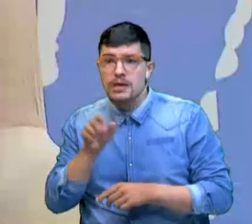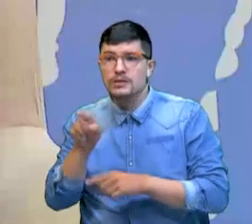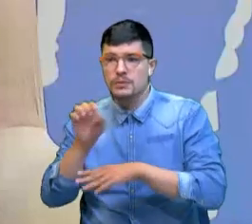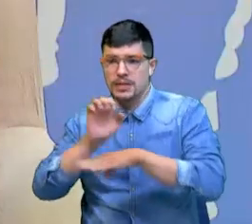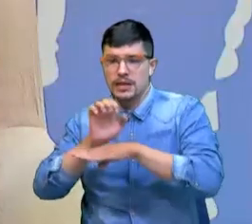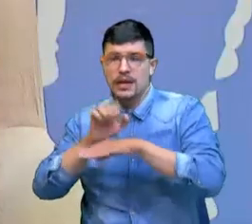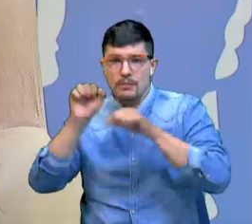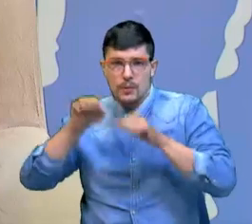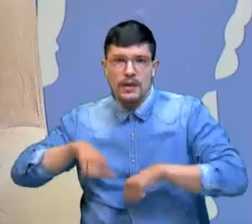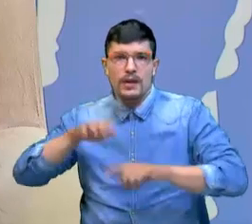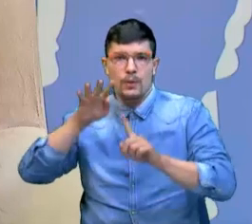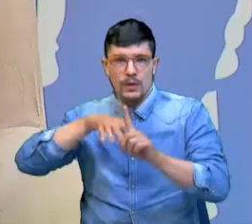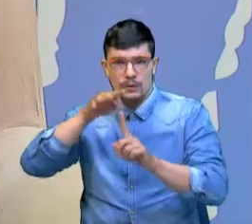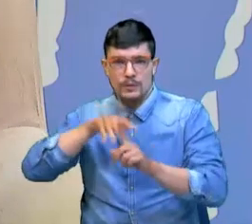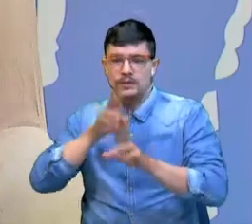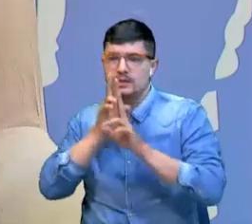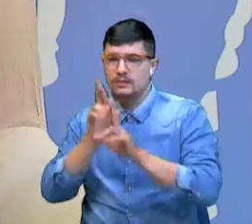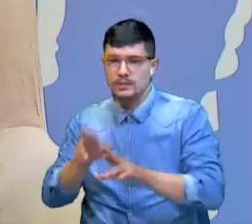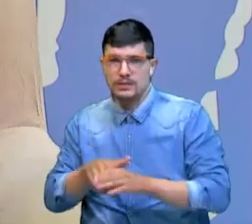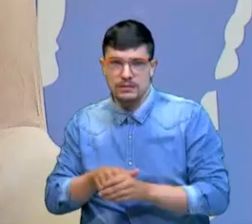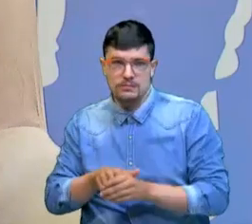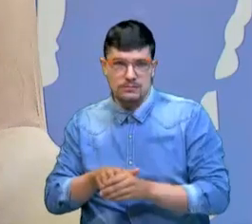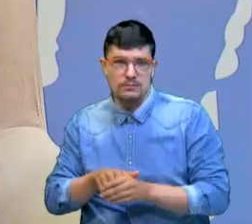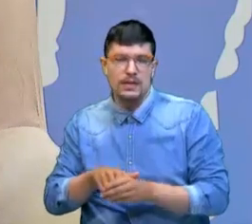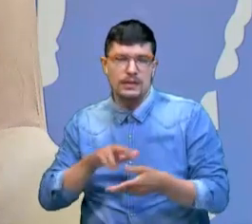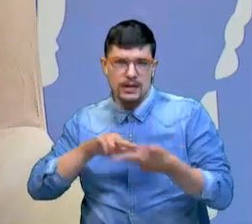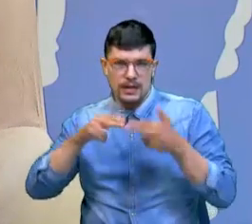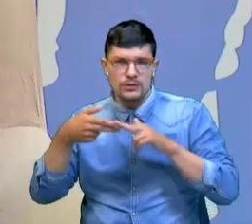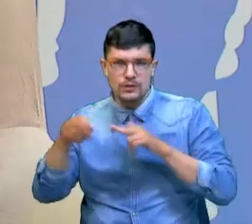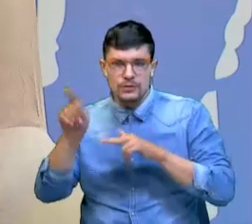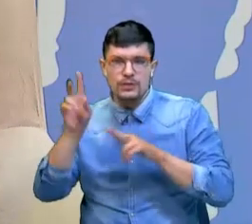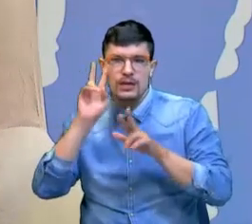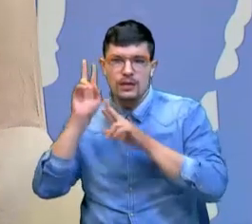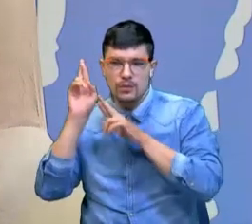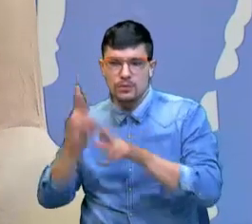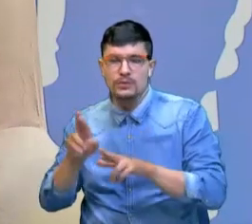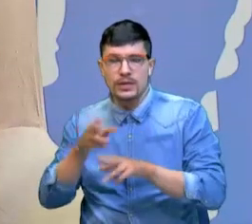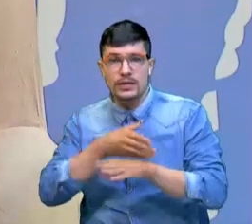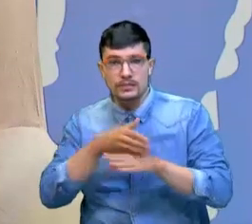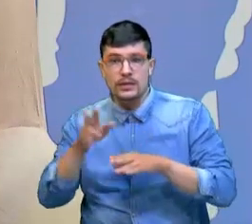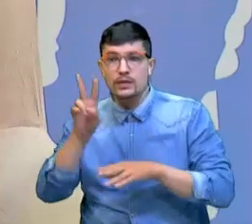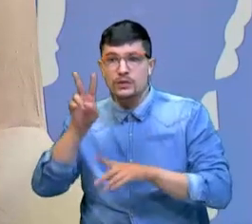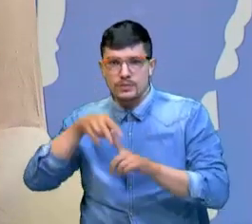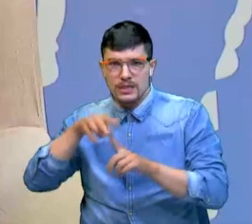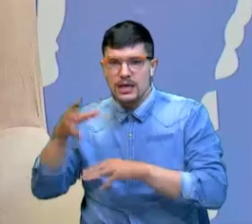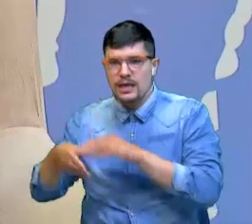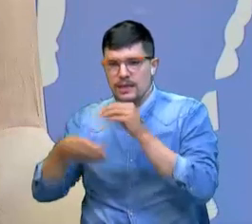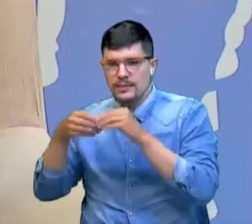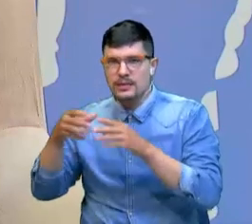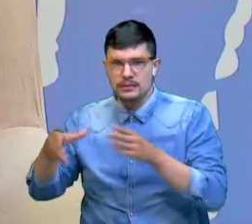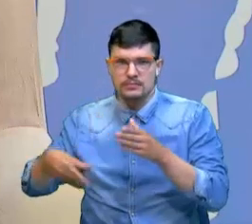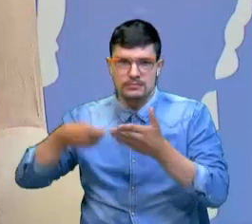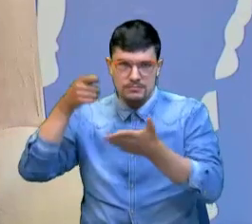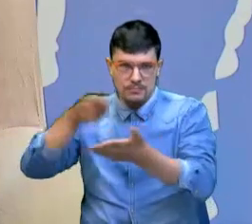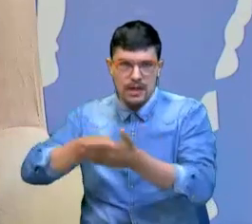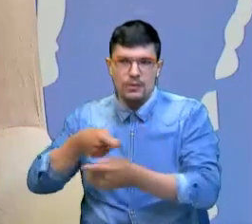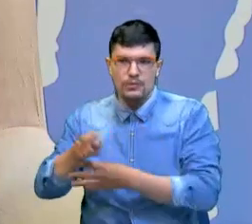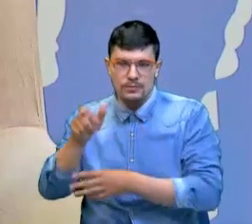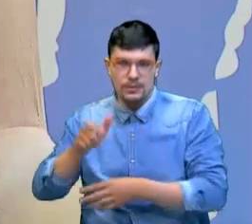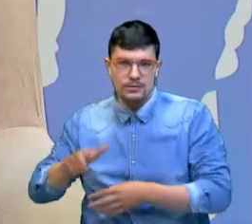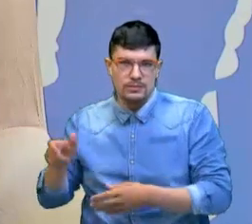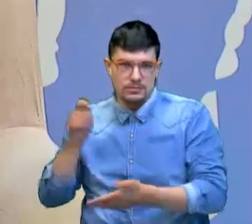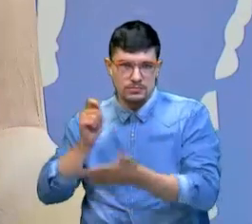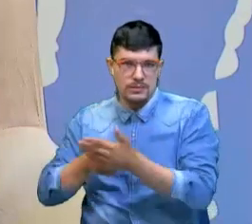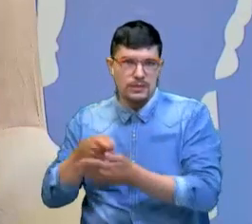tiene 4 meses para pronunciarse respecto al reconocimiento y 2 meses más para incluir en nómina